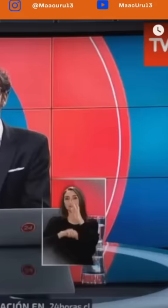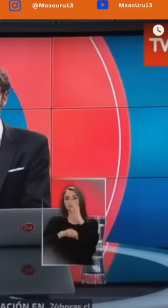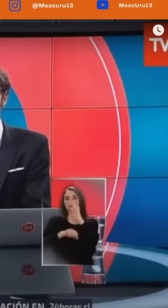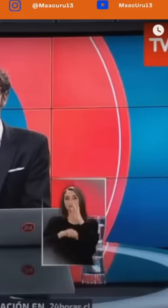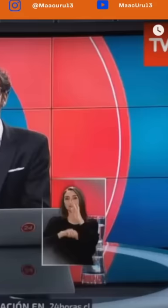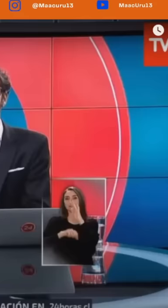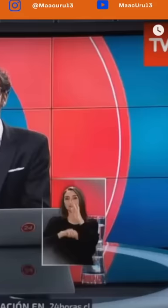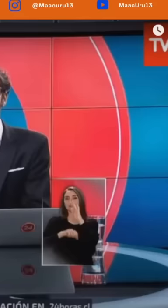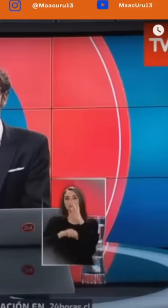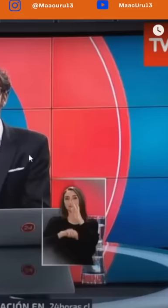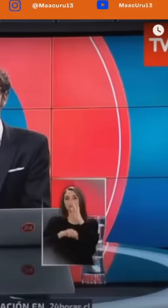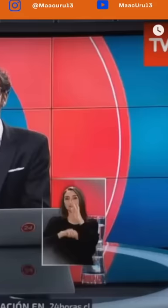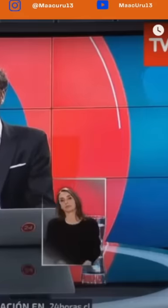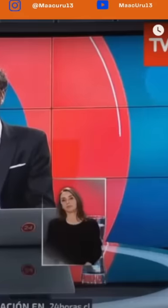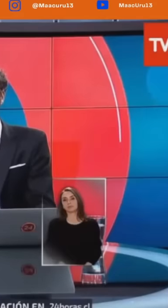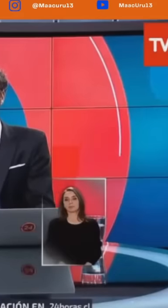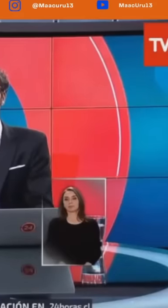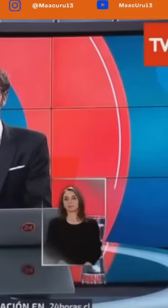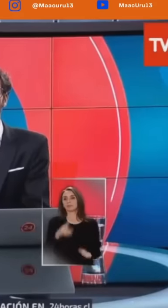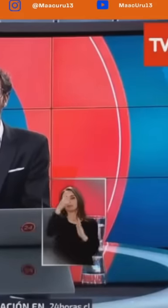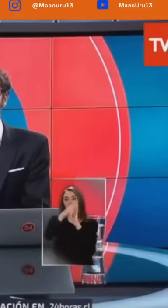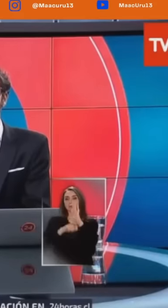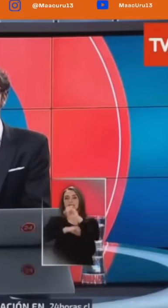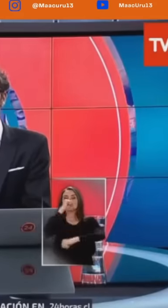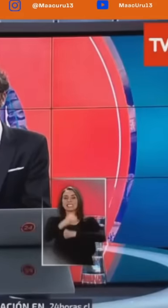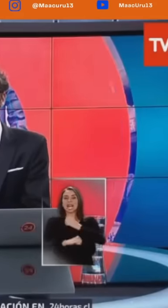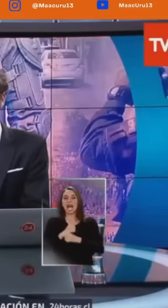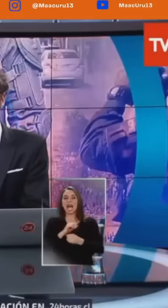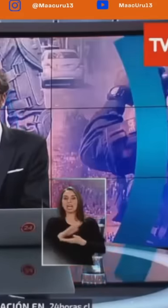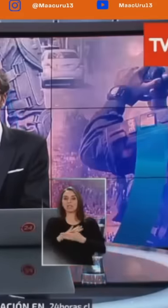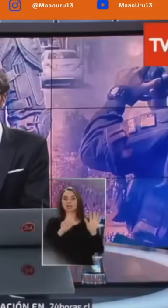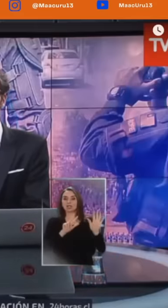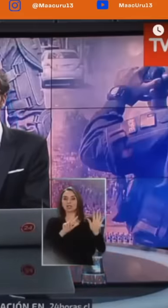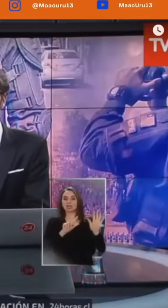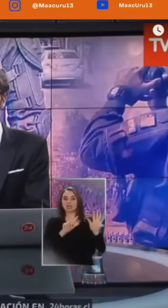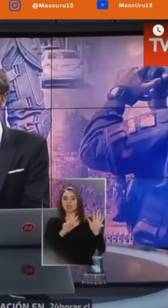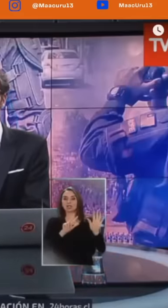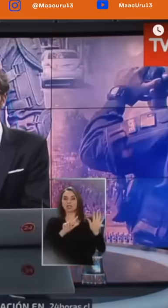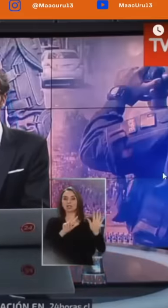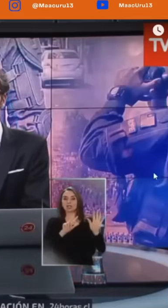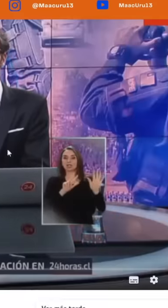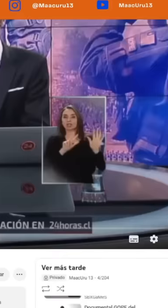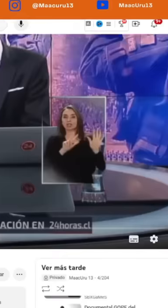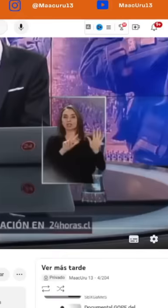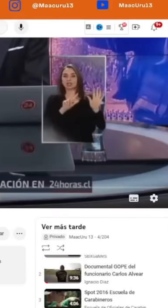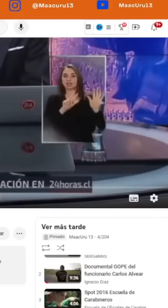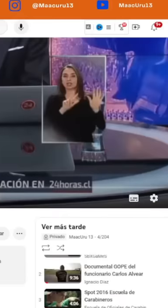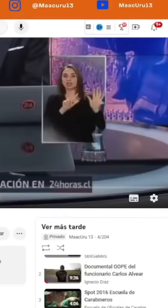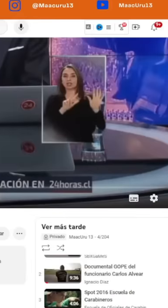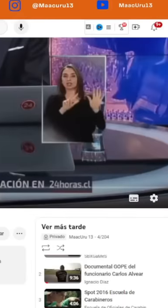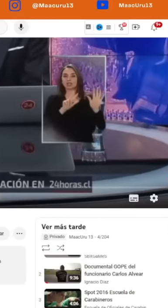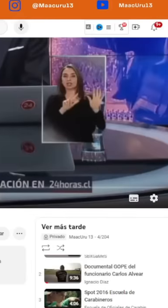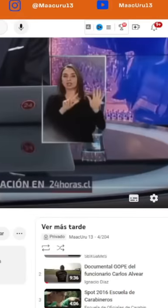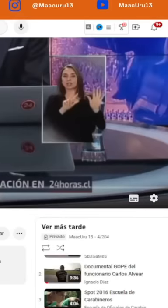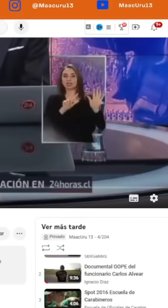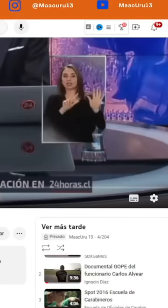gente. Vamos a reaccionar a este video. En el mes del aniversario 89 de Carabineros de Chile. Sí, o sea, 89,